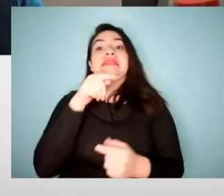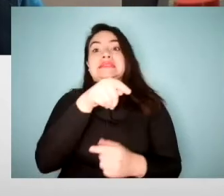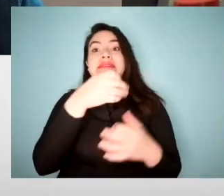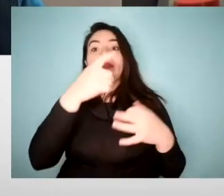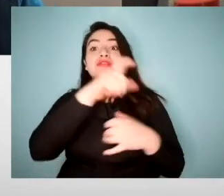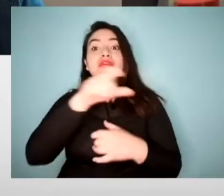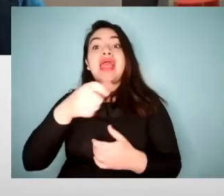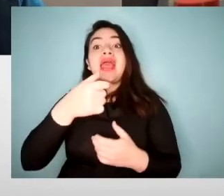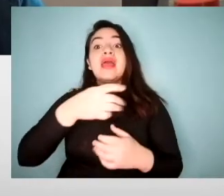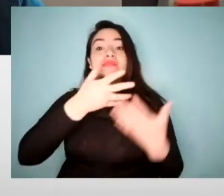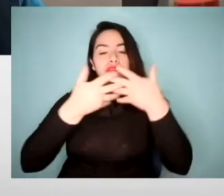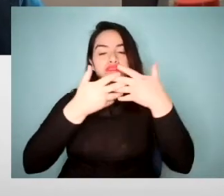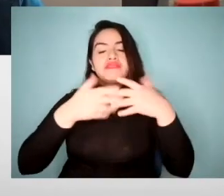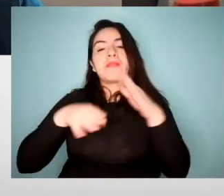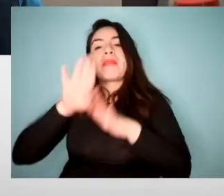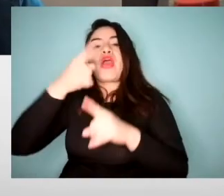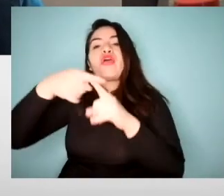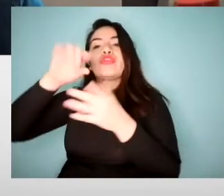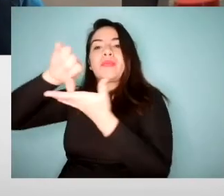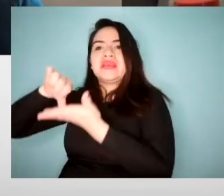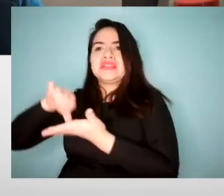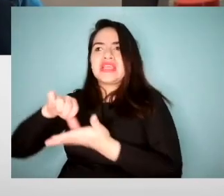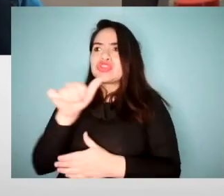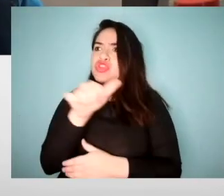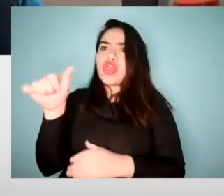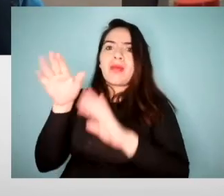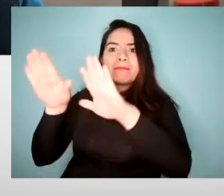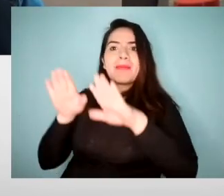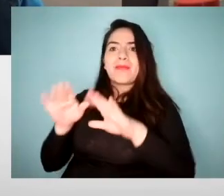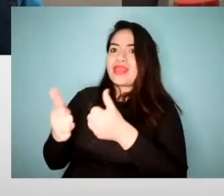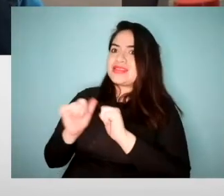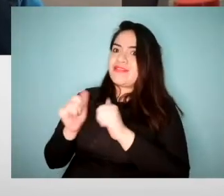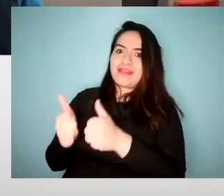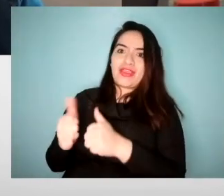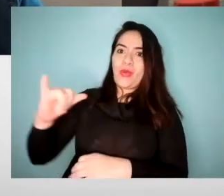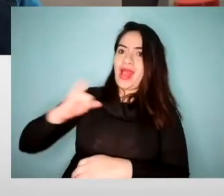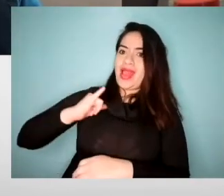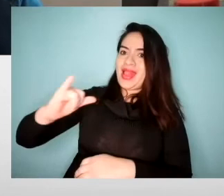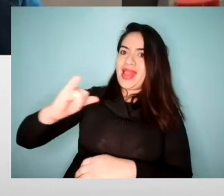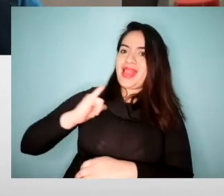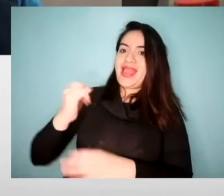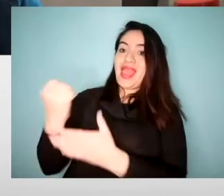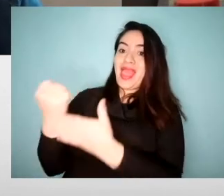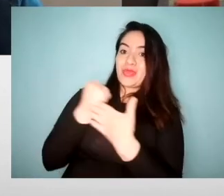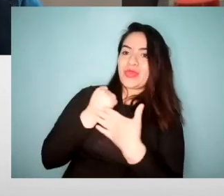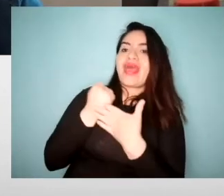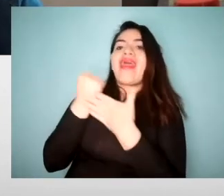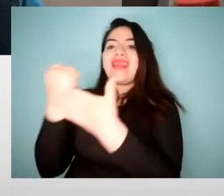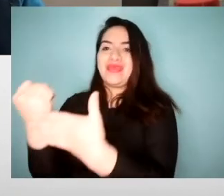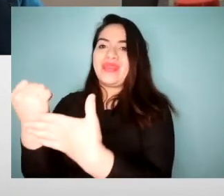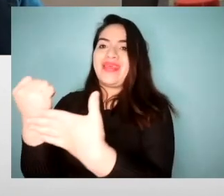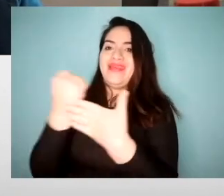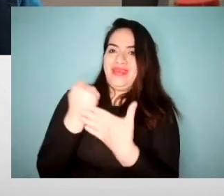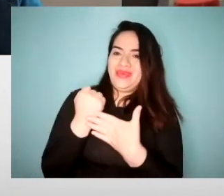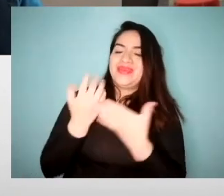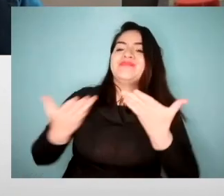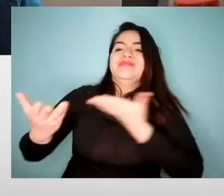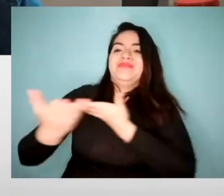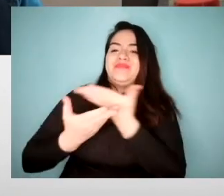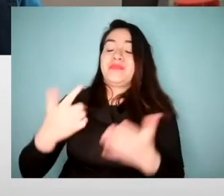que estábamos todos en los mismos desafíos y que en el fondo uno a otro nos podíamos ayudar. Así que para mí fue súper